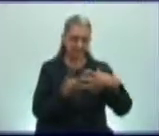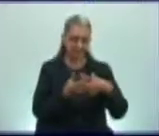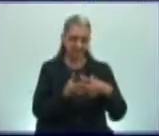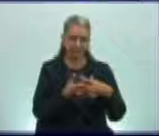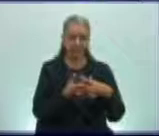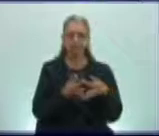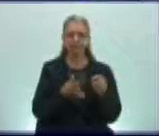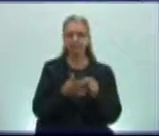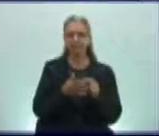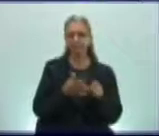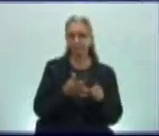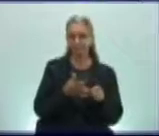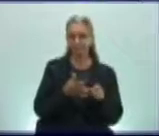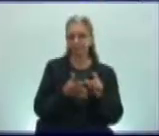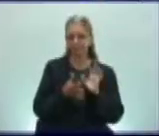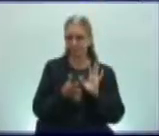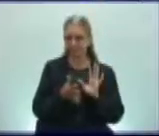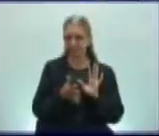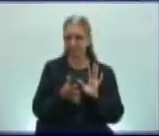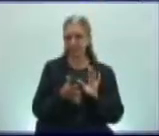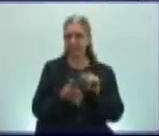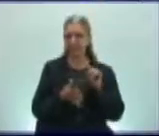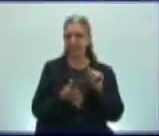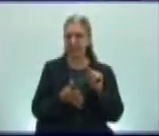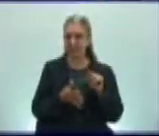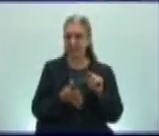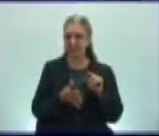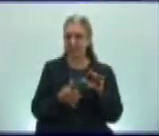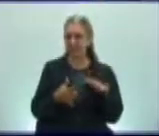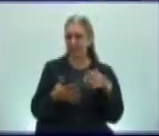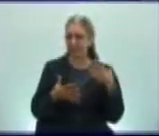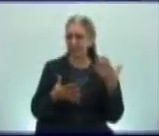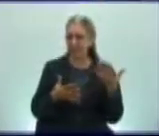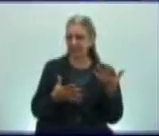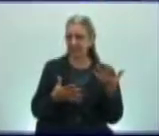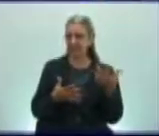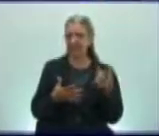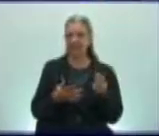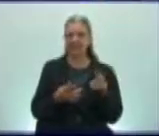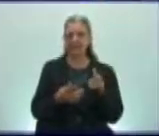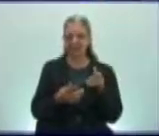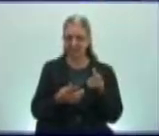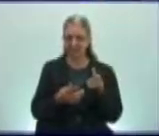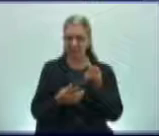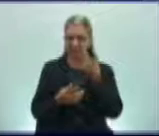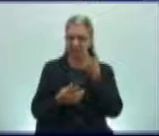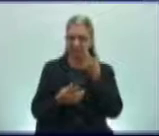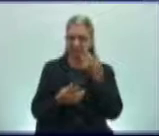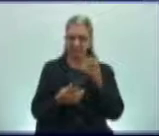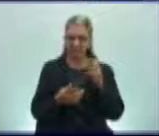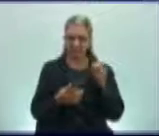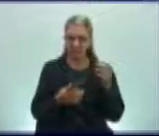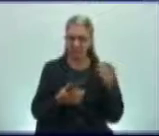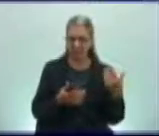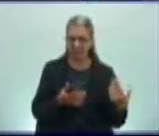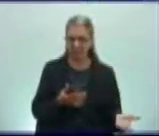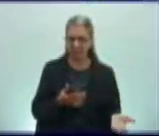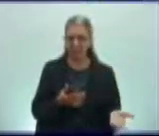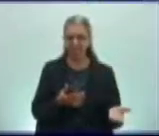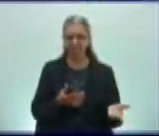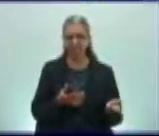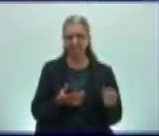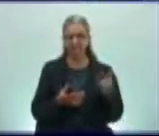ruedas. Después vamos a analizar los datos, vamos a plantearlo. Vamos a designar por